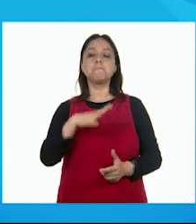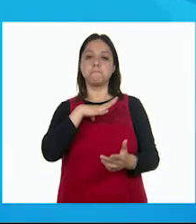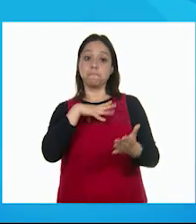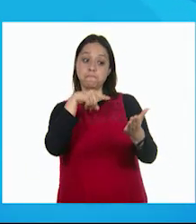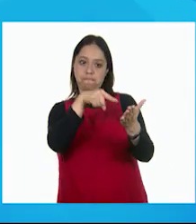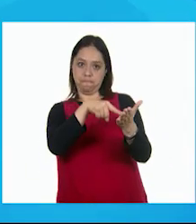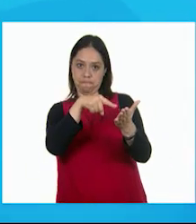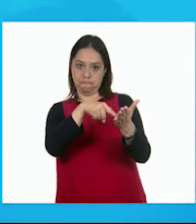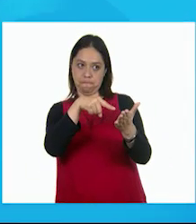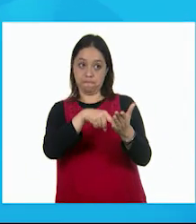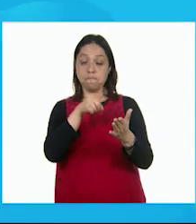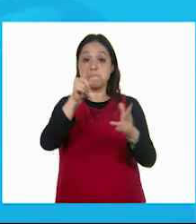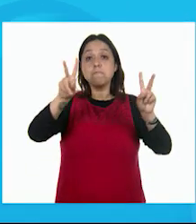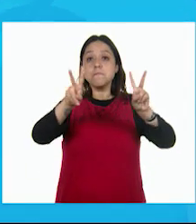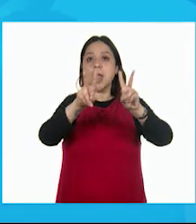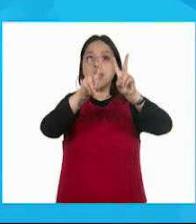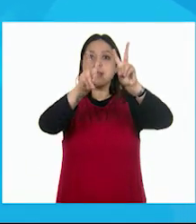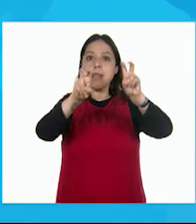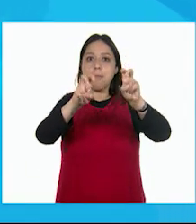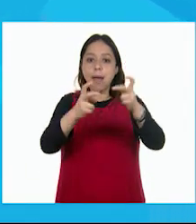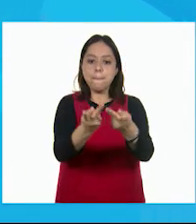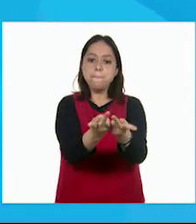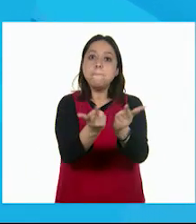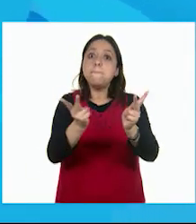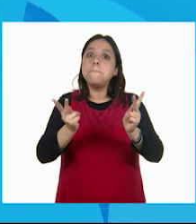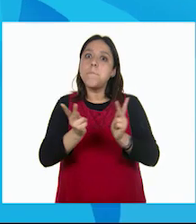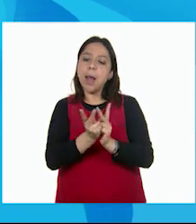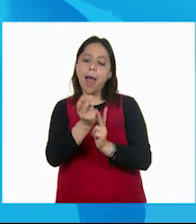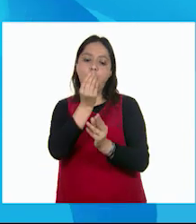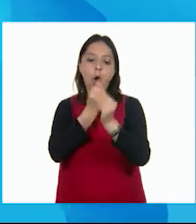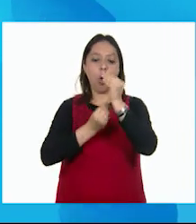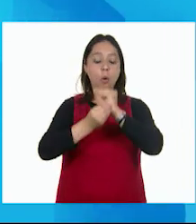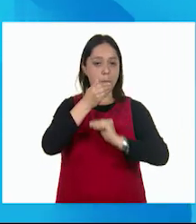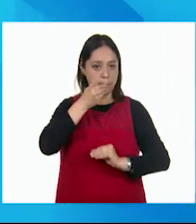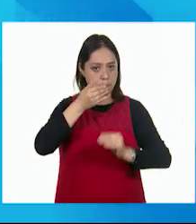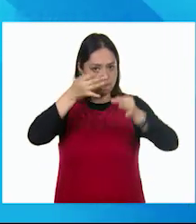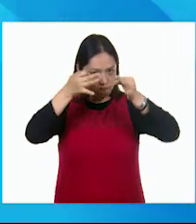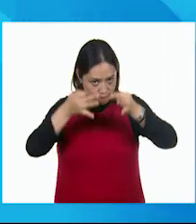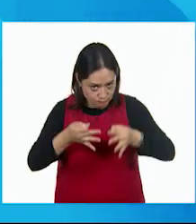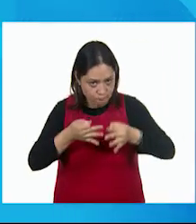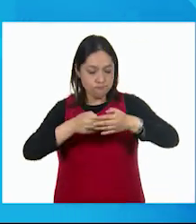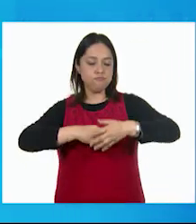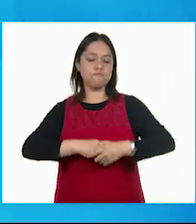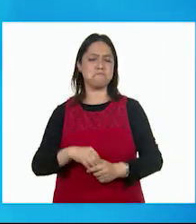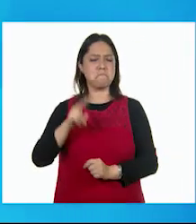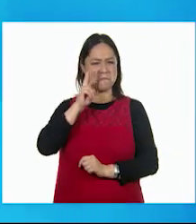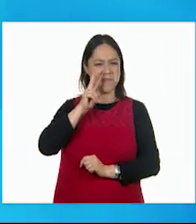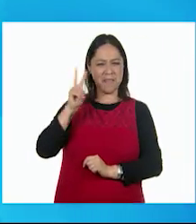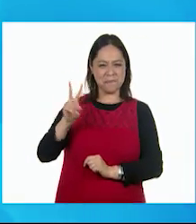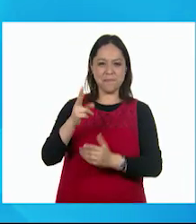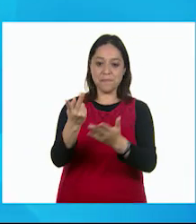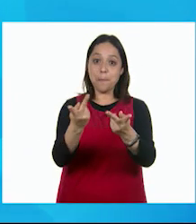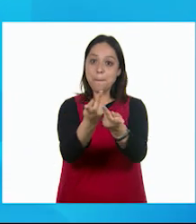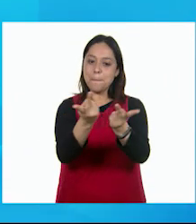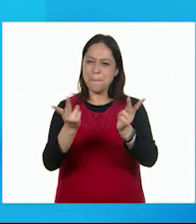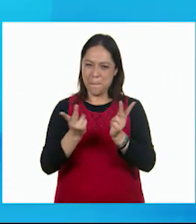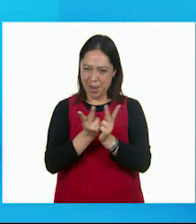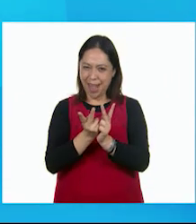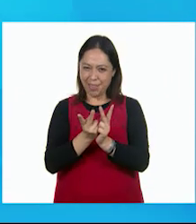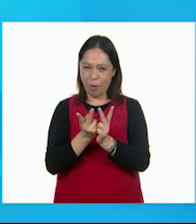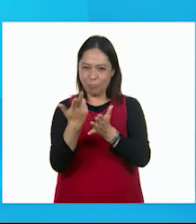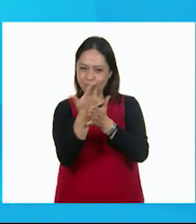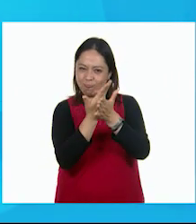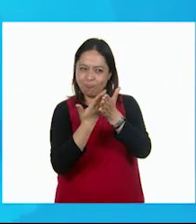Ale. Dice el plato del bien comer. Como pueden observar, tenemos ahí un plato y